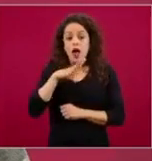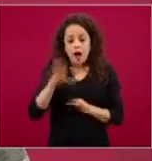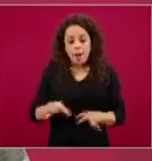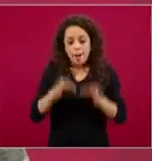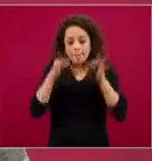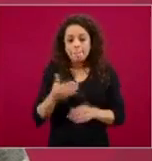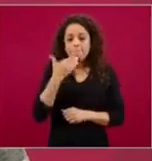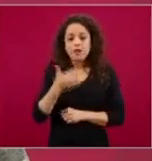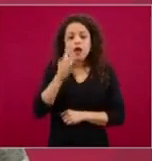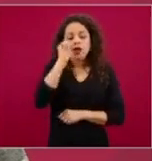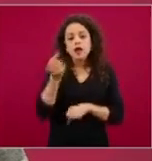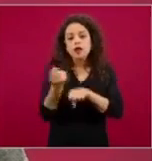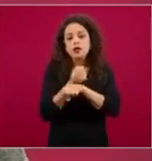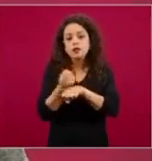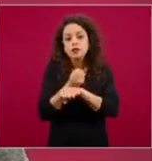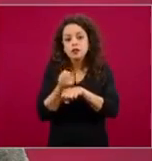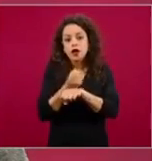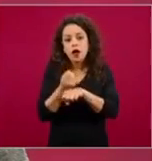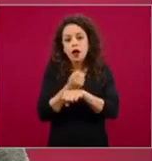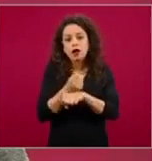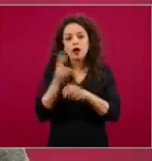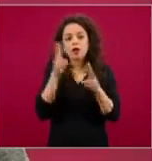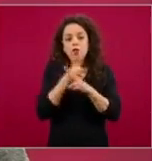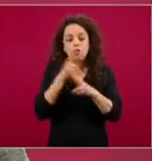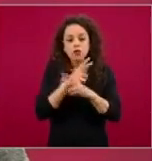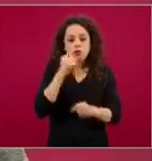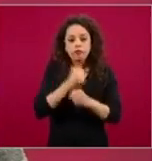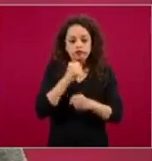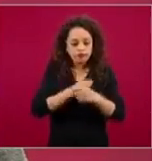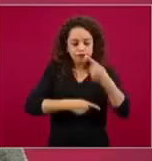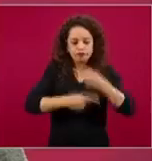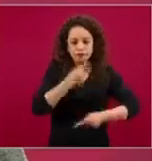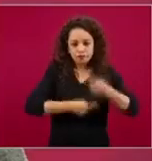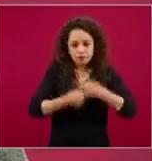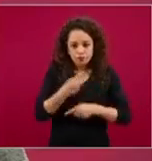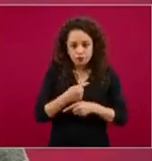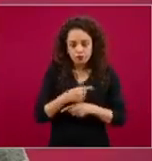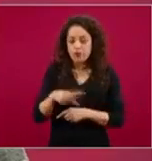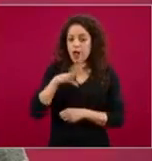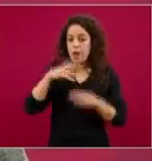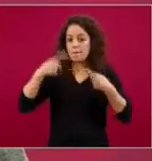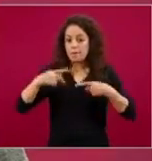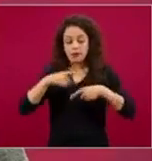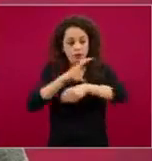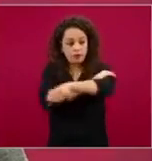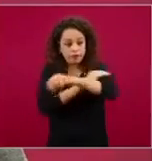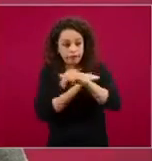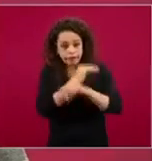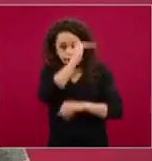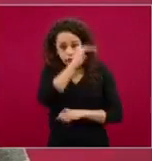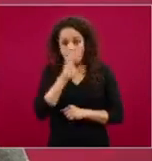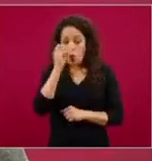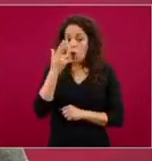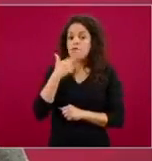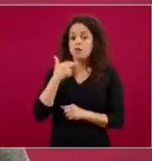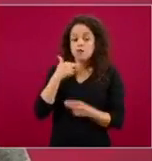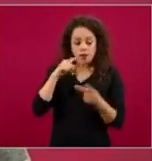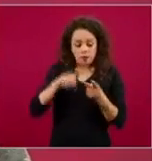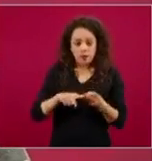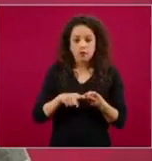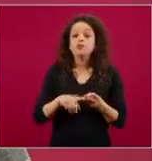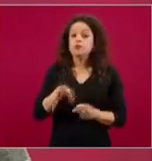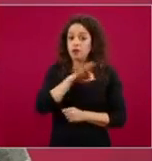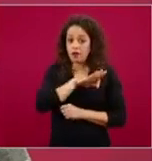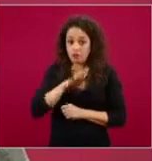que si usted en su familia hay personas con diabetes o personas con la presión arterial alta, podría ser que usted padezca estas